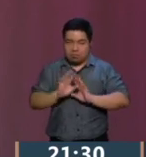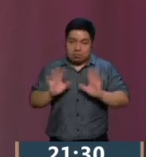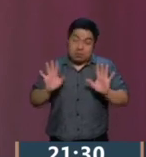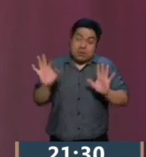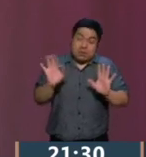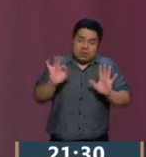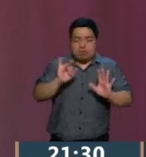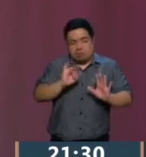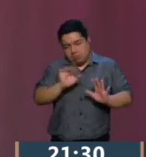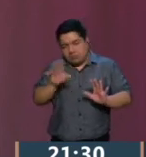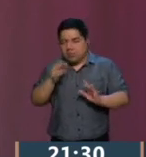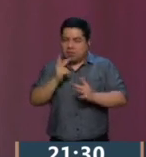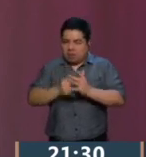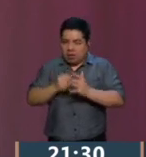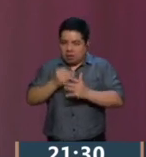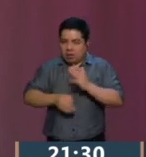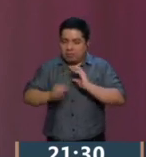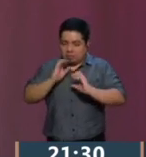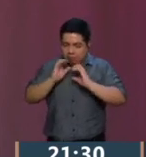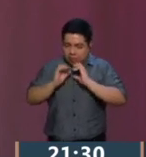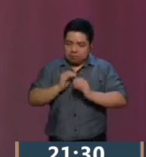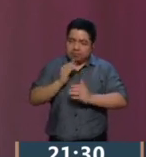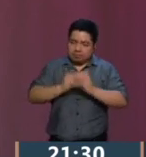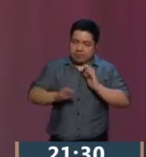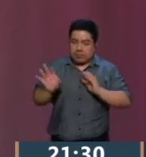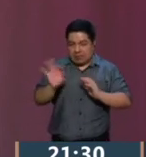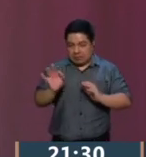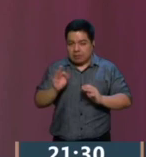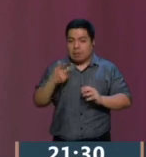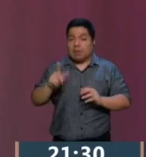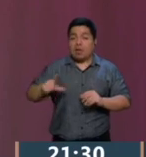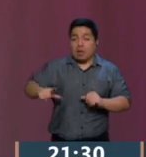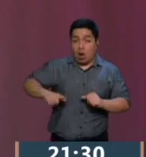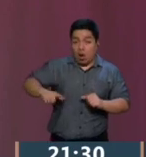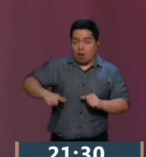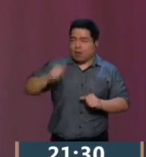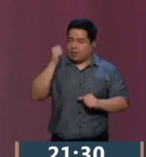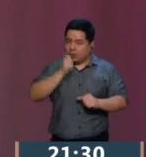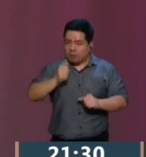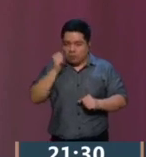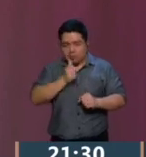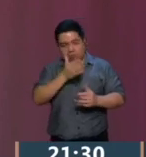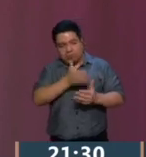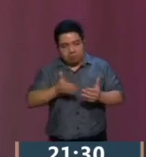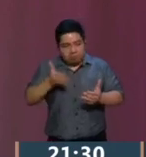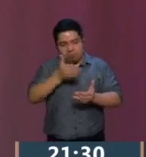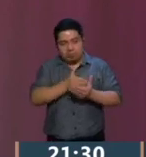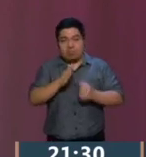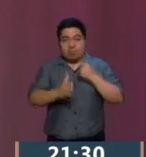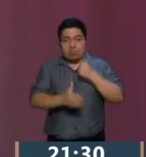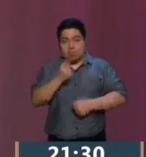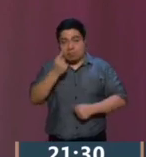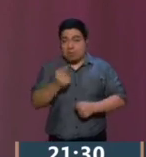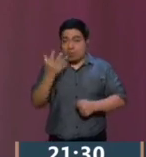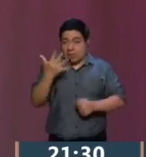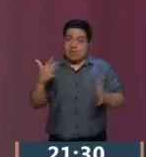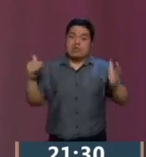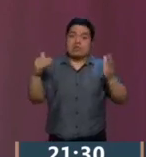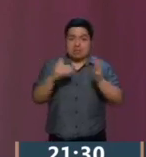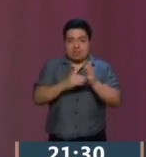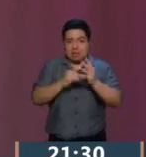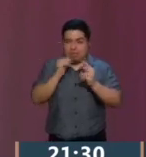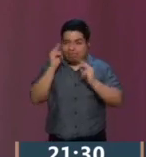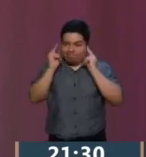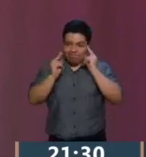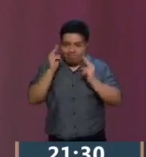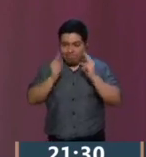ser que sí haya faltado una mejor comunicación. Sin embargo, el gobierno estuvo presente en territorio, por eso se hicieron 5,000 visitas, por eso hay más